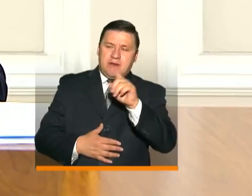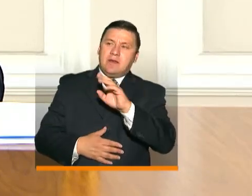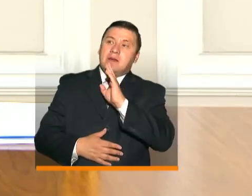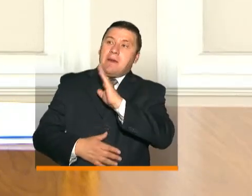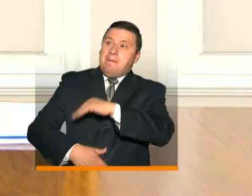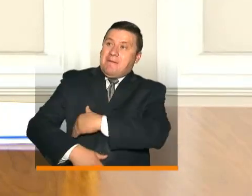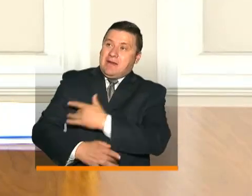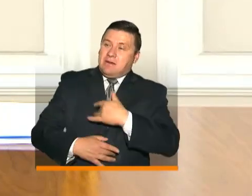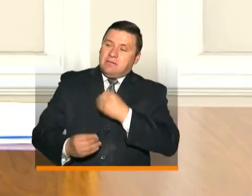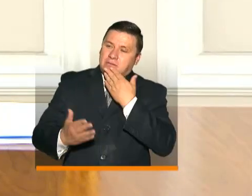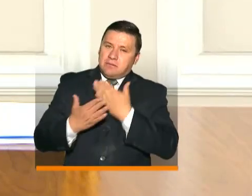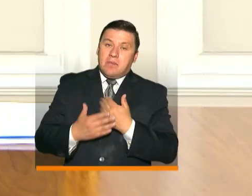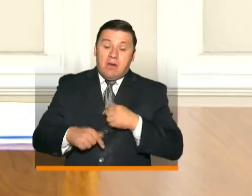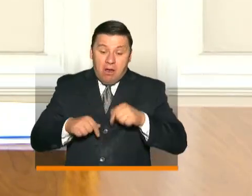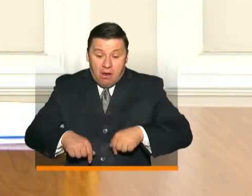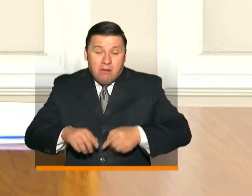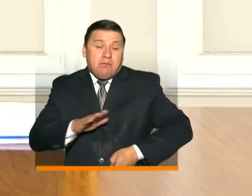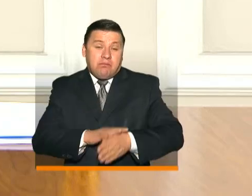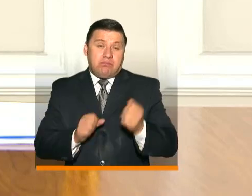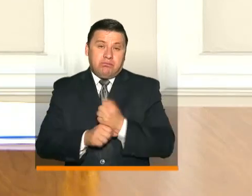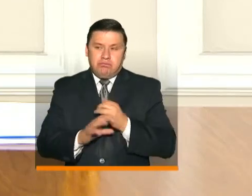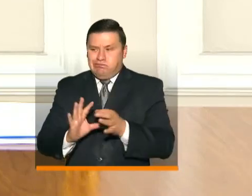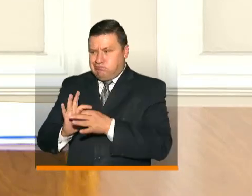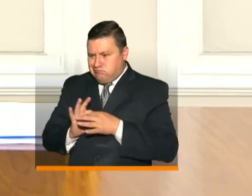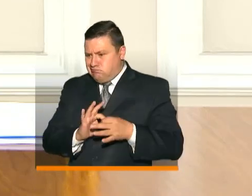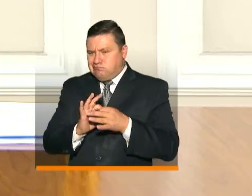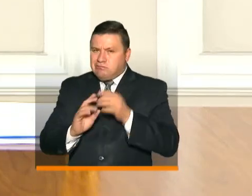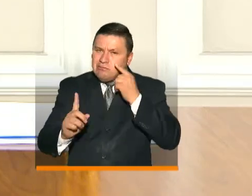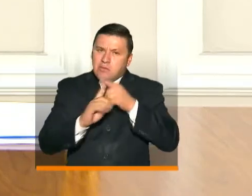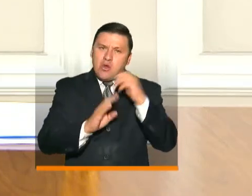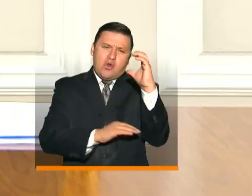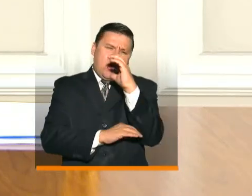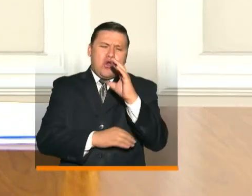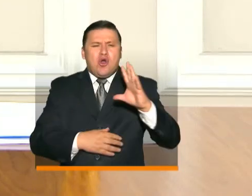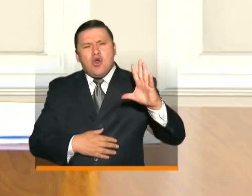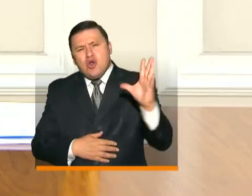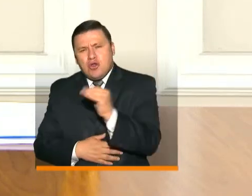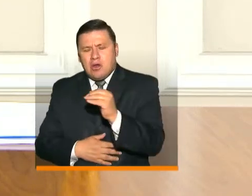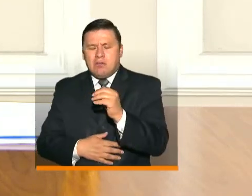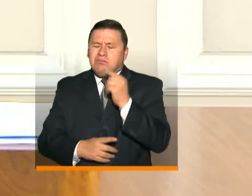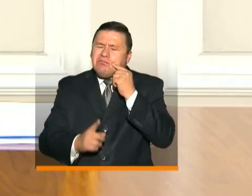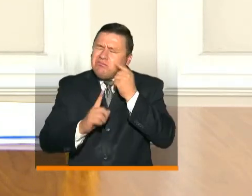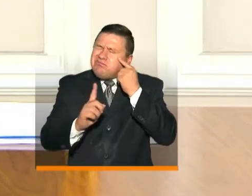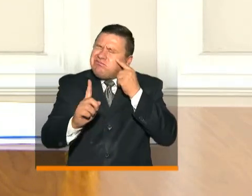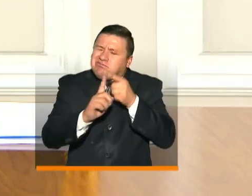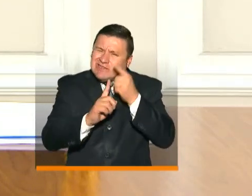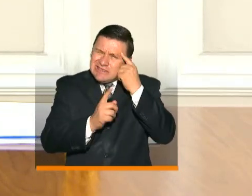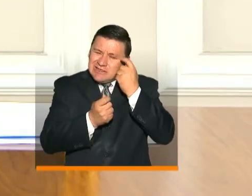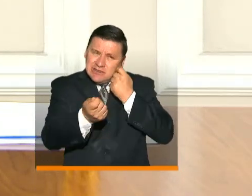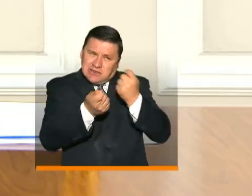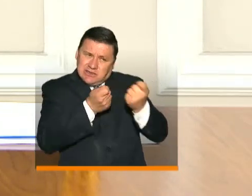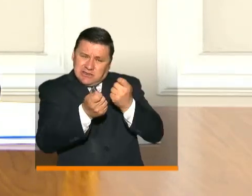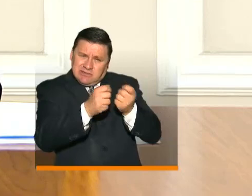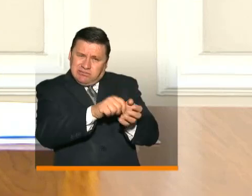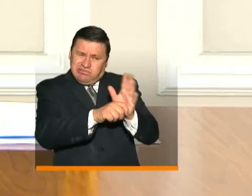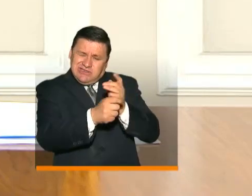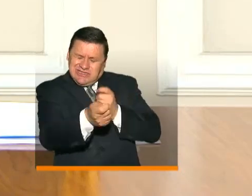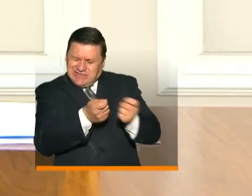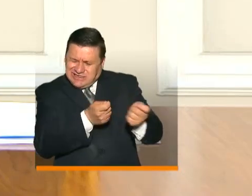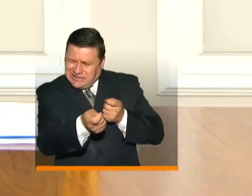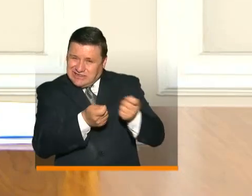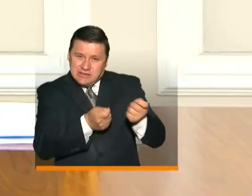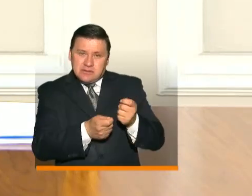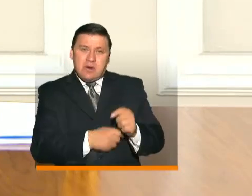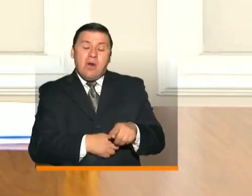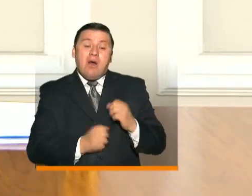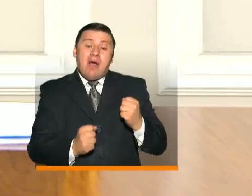Ruiz. Acá seguimos trabajando en equipo, todos por Colombia, todos con la idea de enfrentar el COVID-19 y también